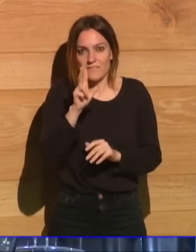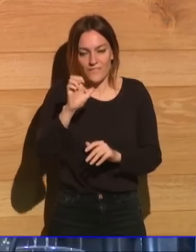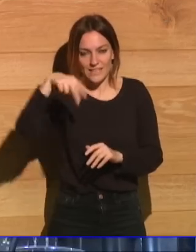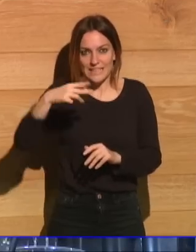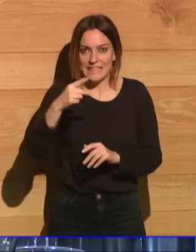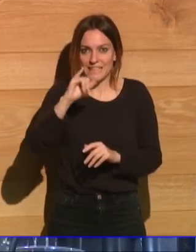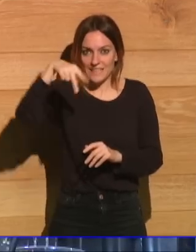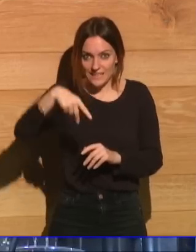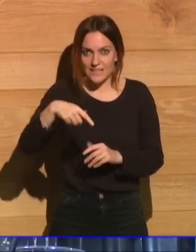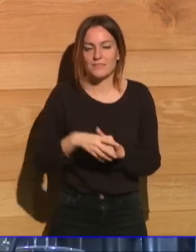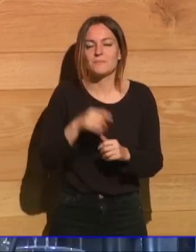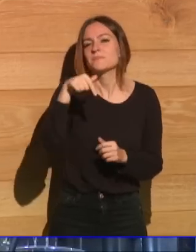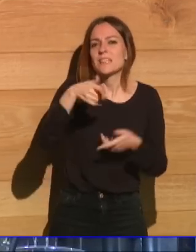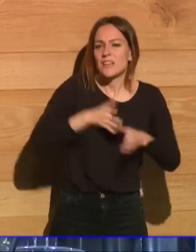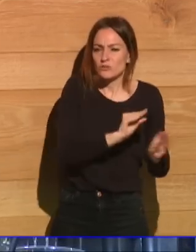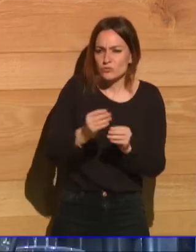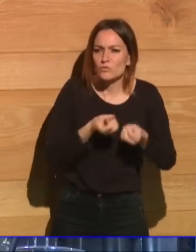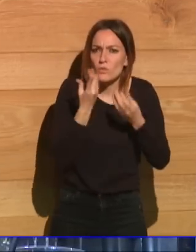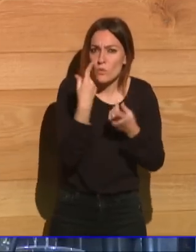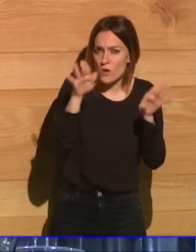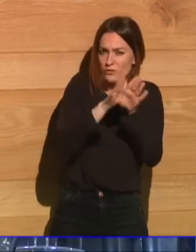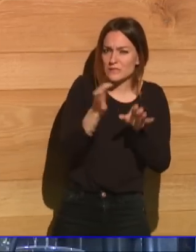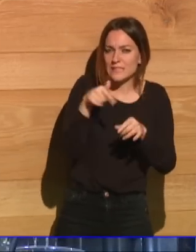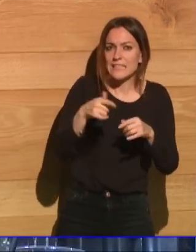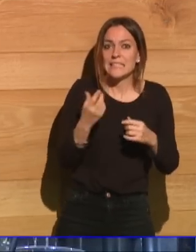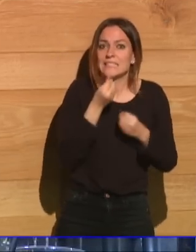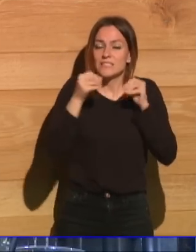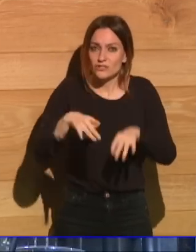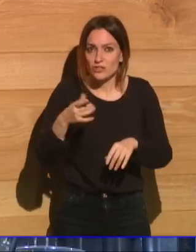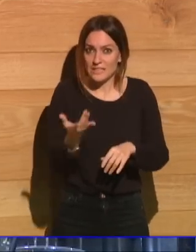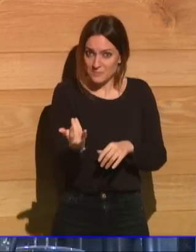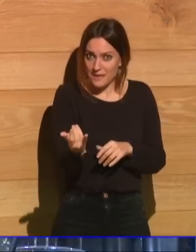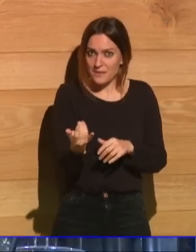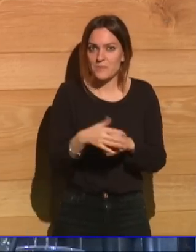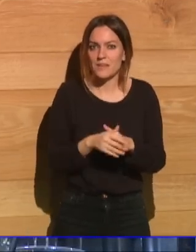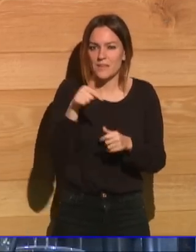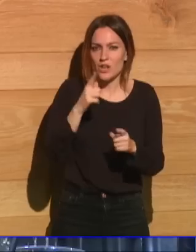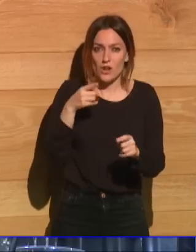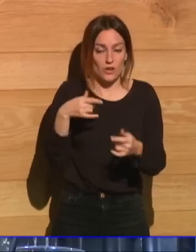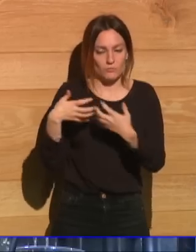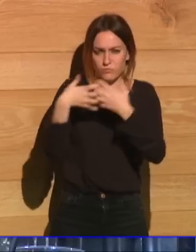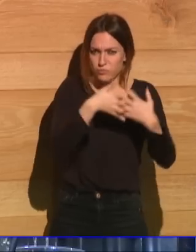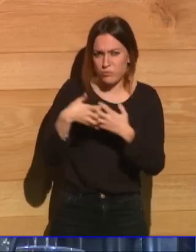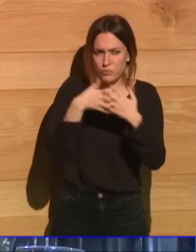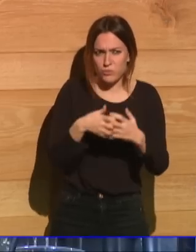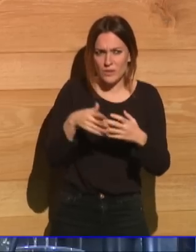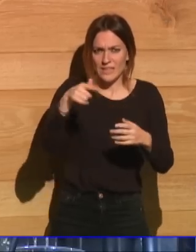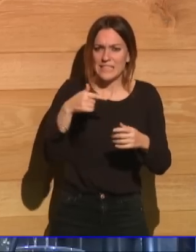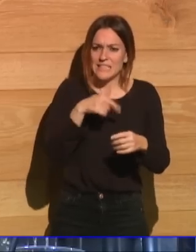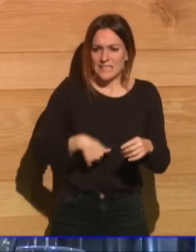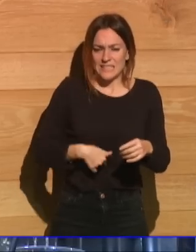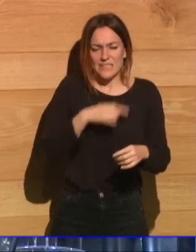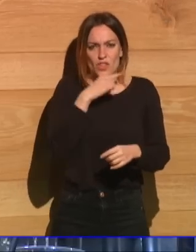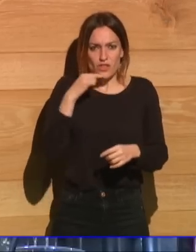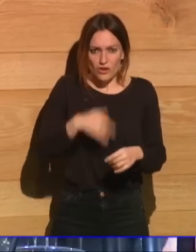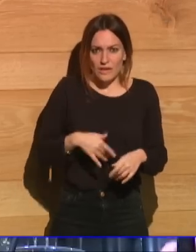contó a sus hijos una noche fue una historia de Spider-Man en que luchando con el Duende Verde, Spider-Man estaba mal del estómago y se cagó